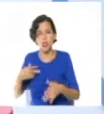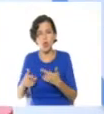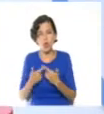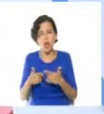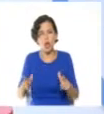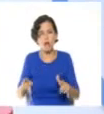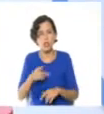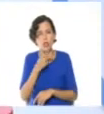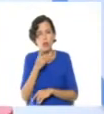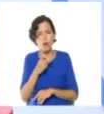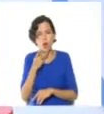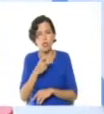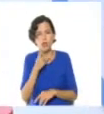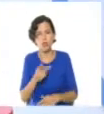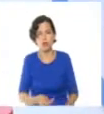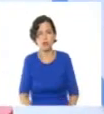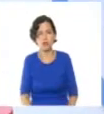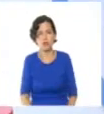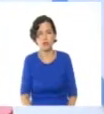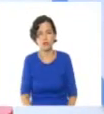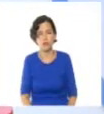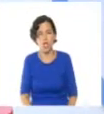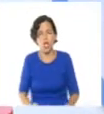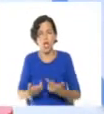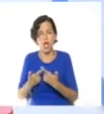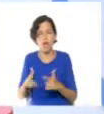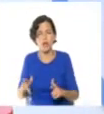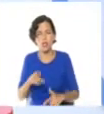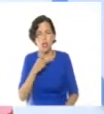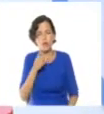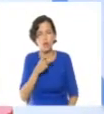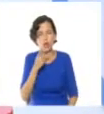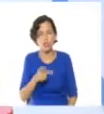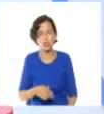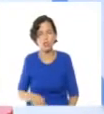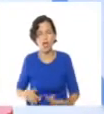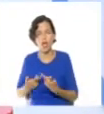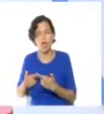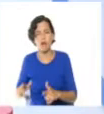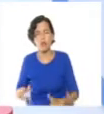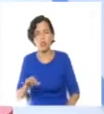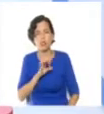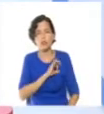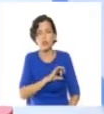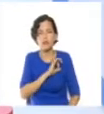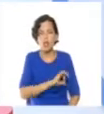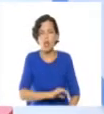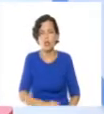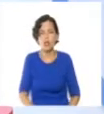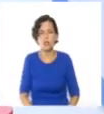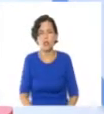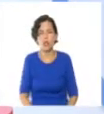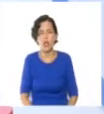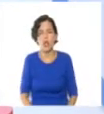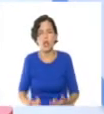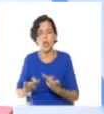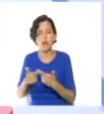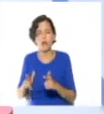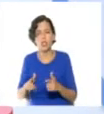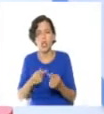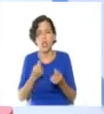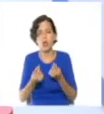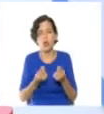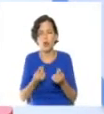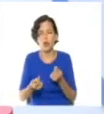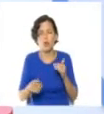libertades políticas, las libertades sociales, las libertades económicas, el